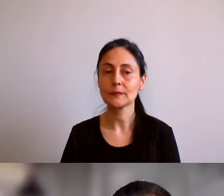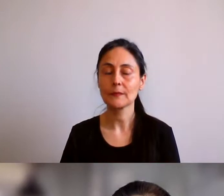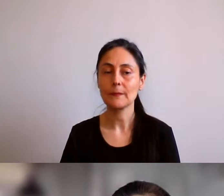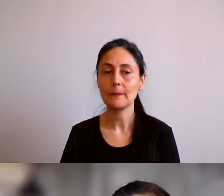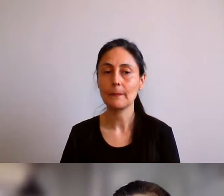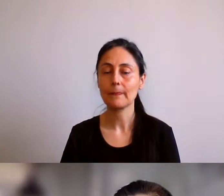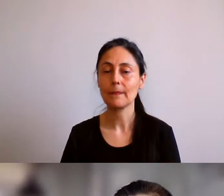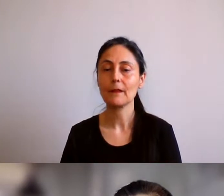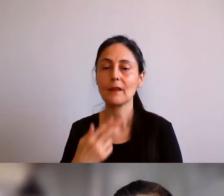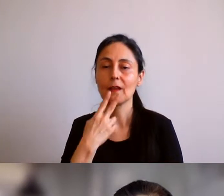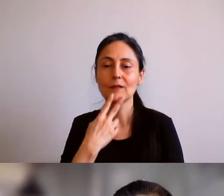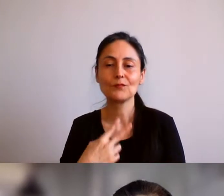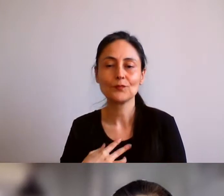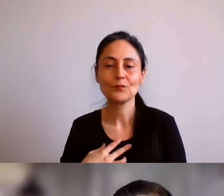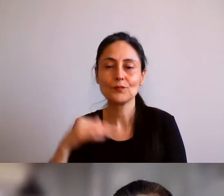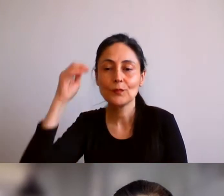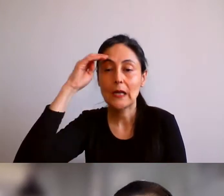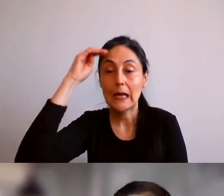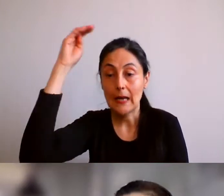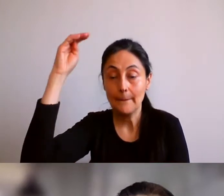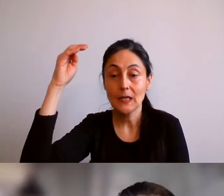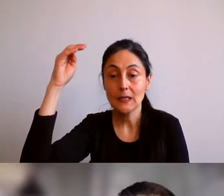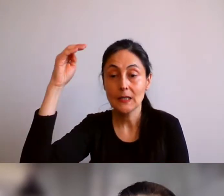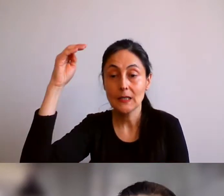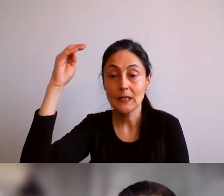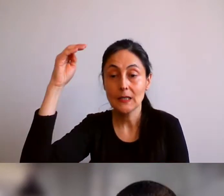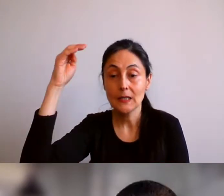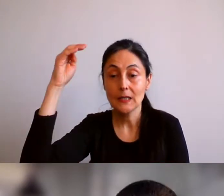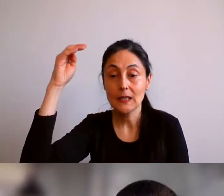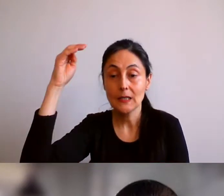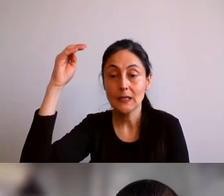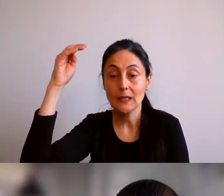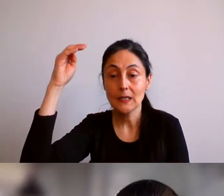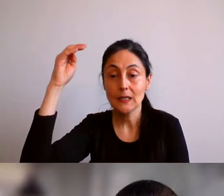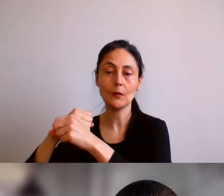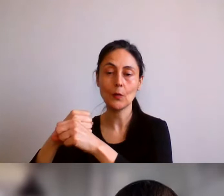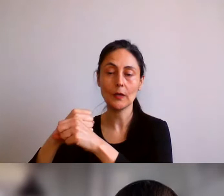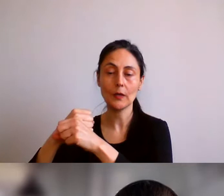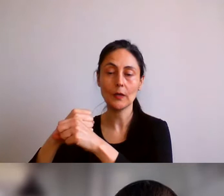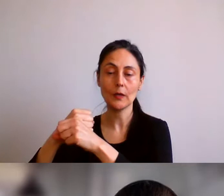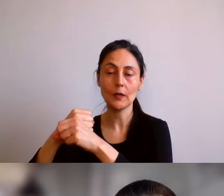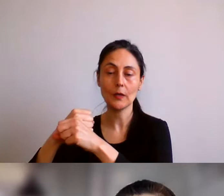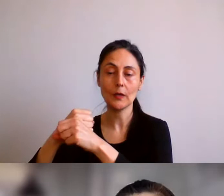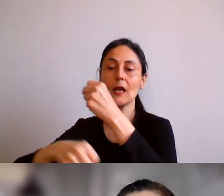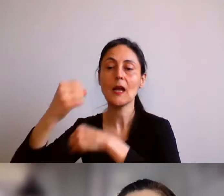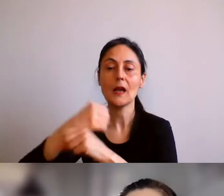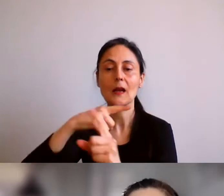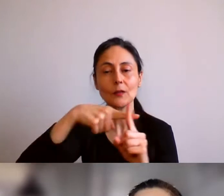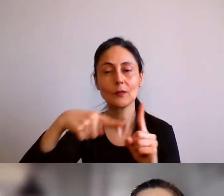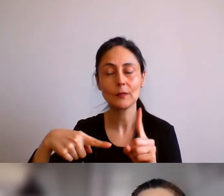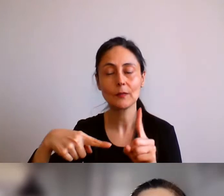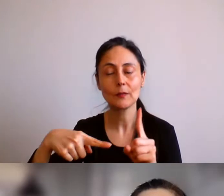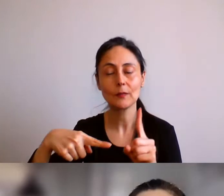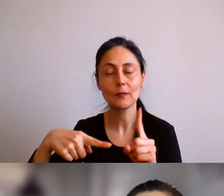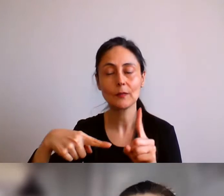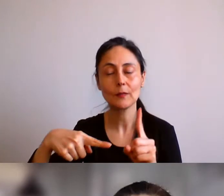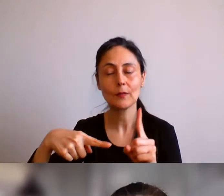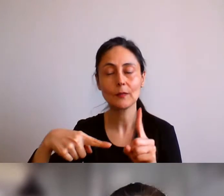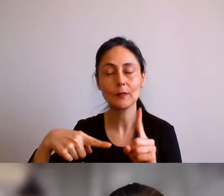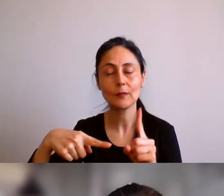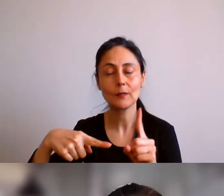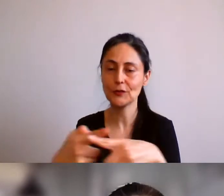la vivencia que hemos tenido estos últimos años, este año y medio, un poco más también con el tema del estallido social, yo creo que lo primero que nos ha